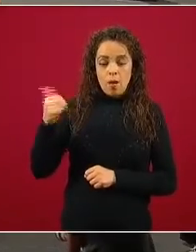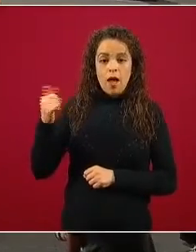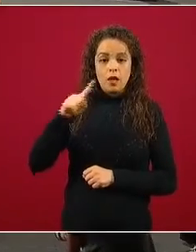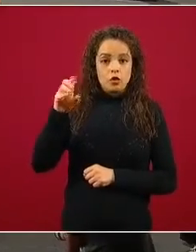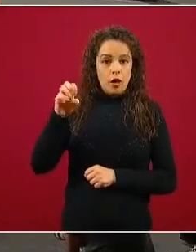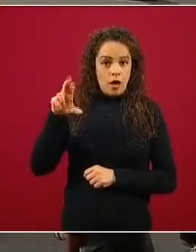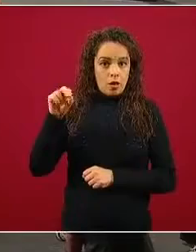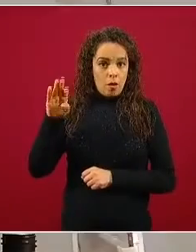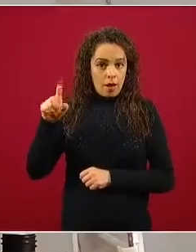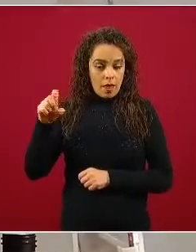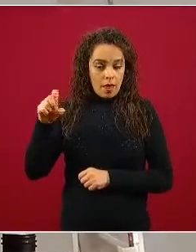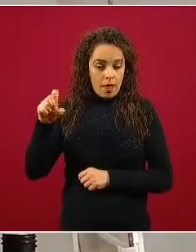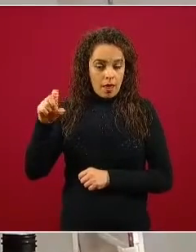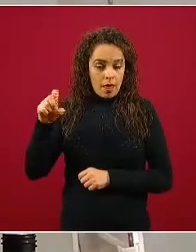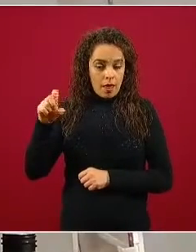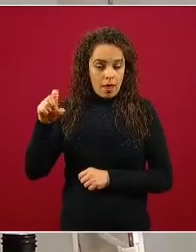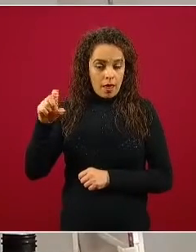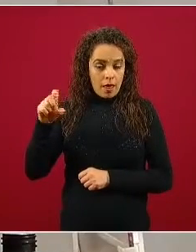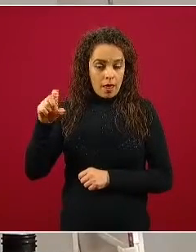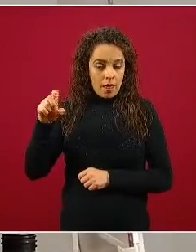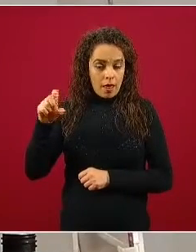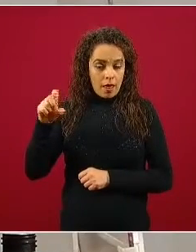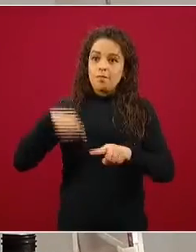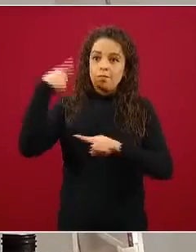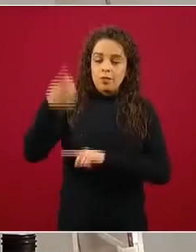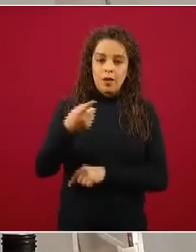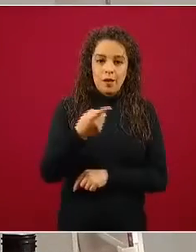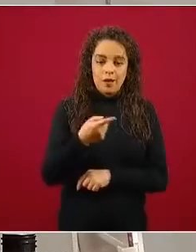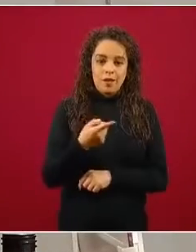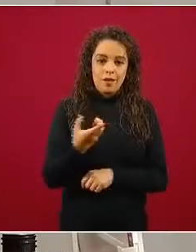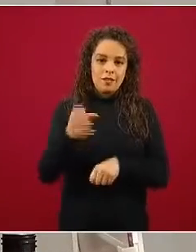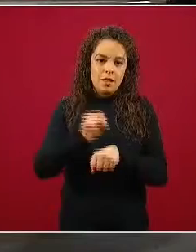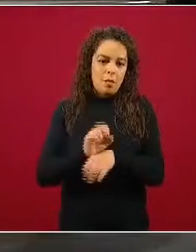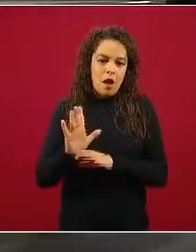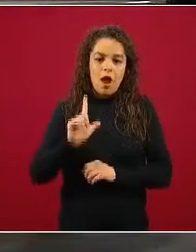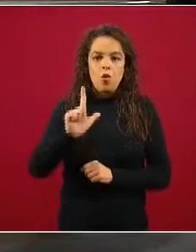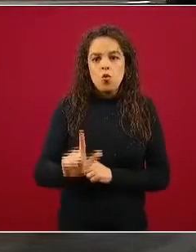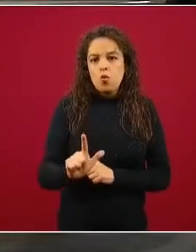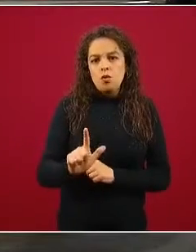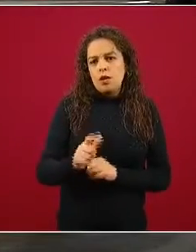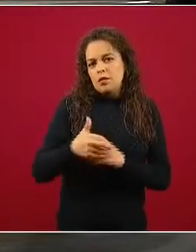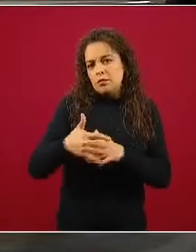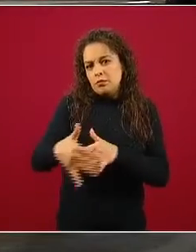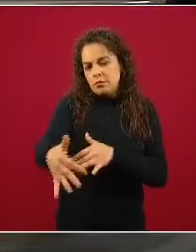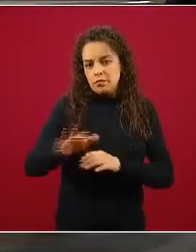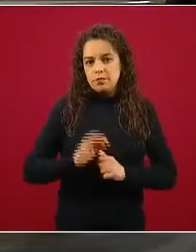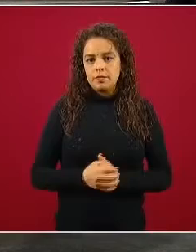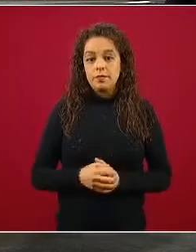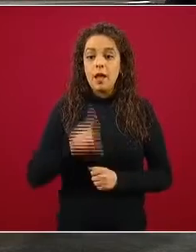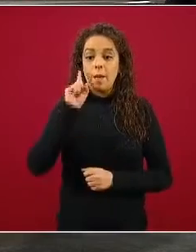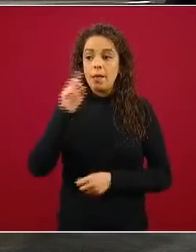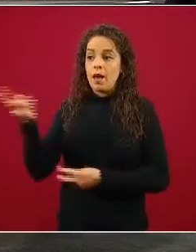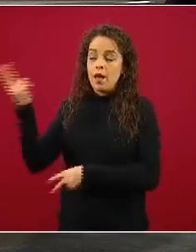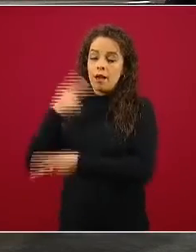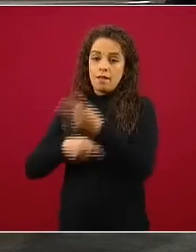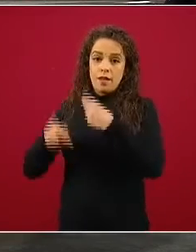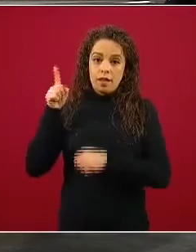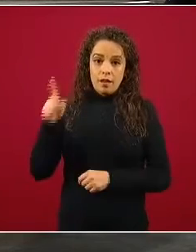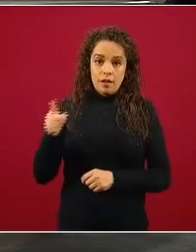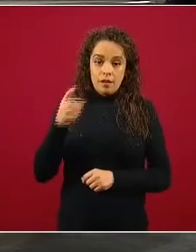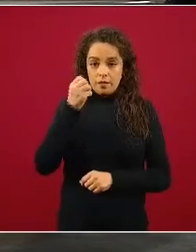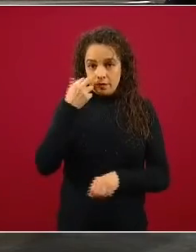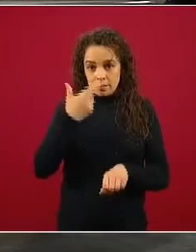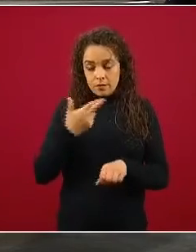pediría si estos temas los podemos pasar para la semana, lunes, ¿no? Y mañana vendría la secretaria